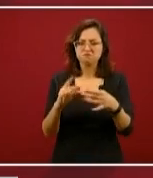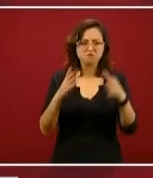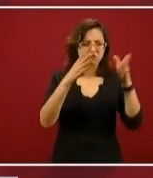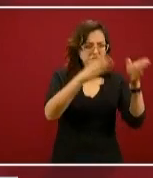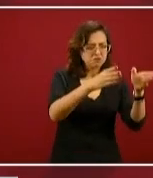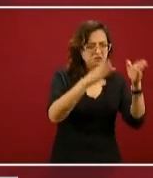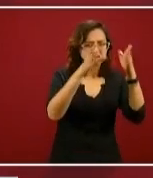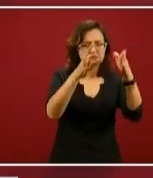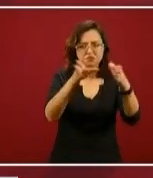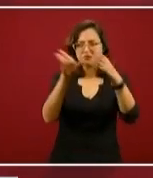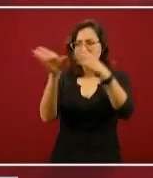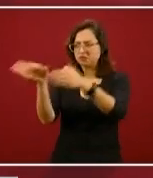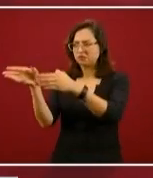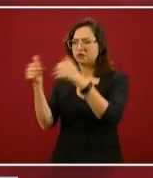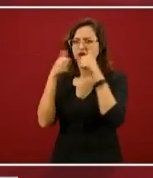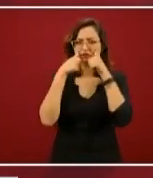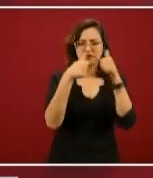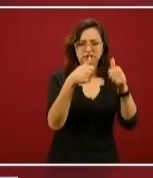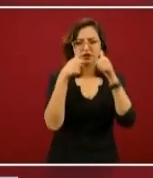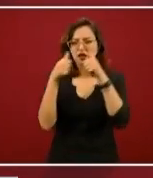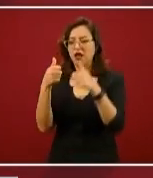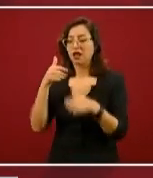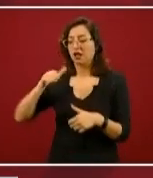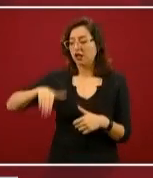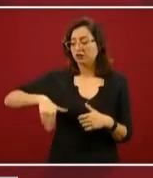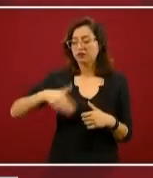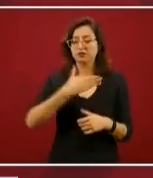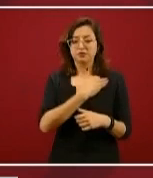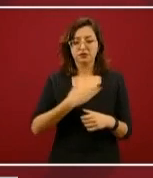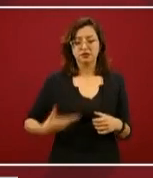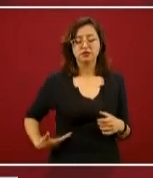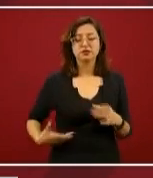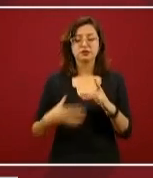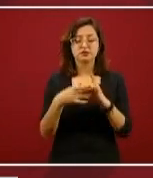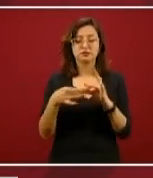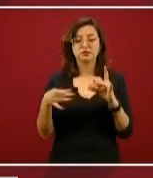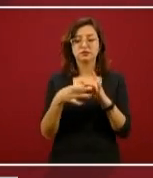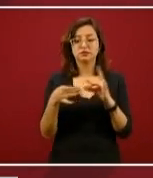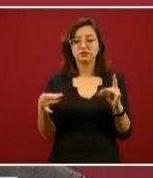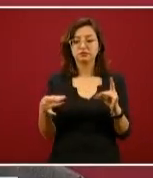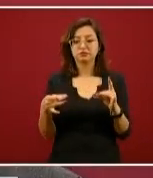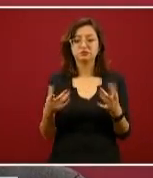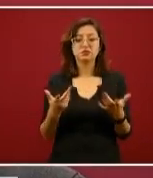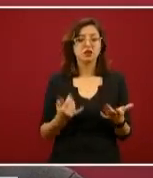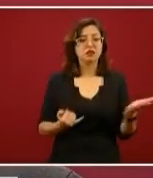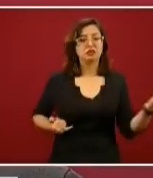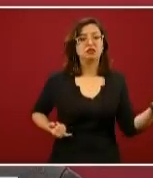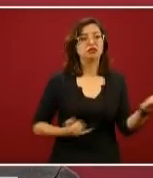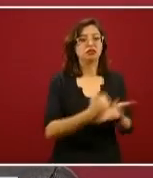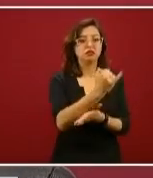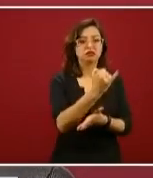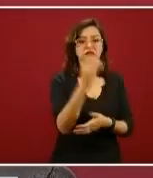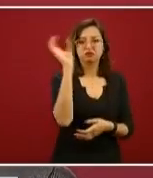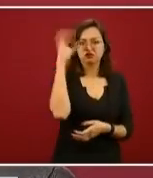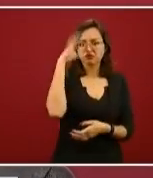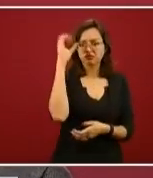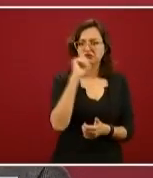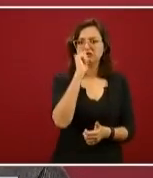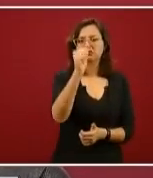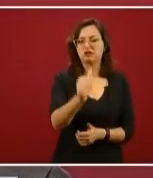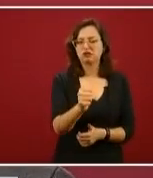Hemos destacado, y los acaba de señalar el presidente, que las medidas que no se amparan en ciencia empiezan a